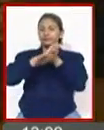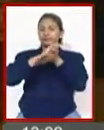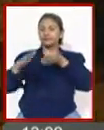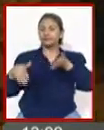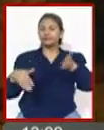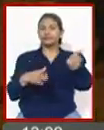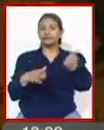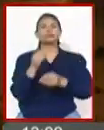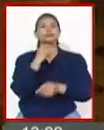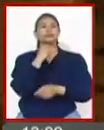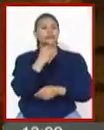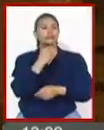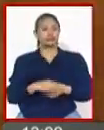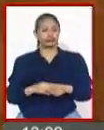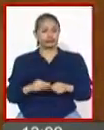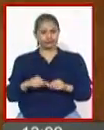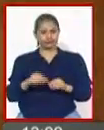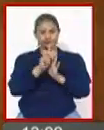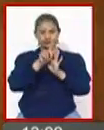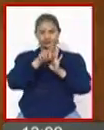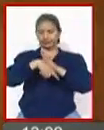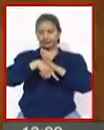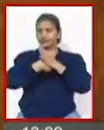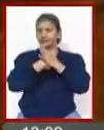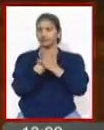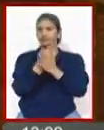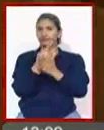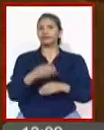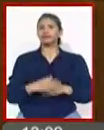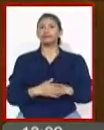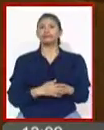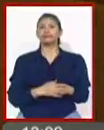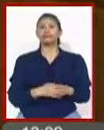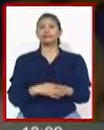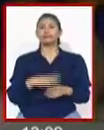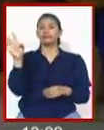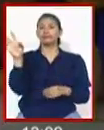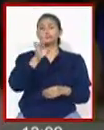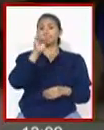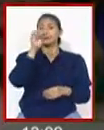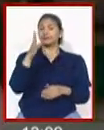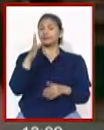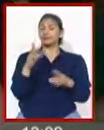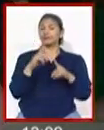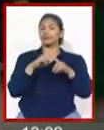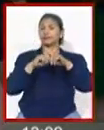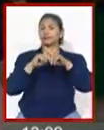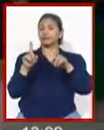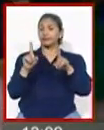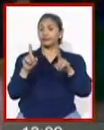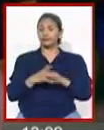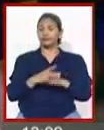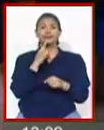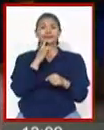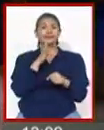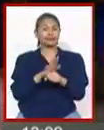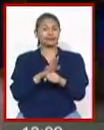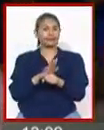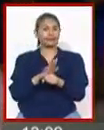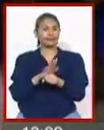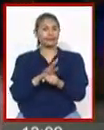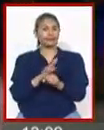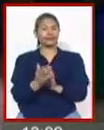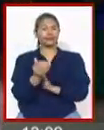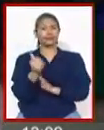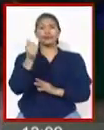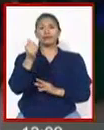Los mismos sostuvieron la medida por varias horas. Como policía boliviana no tenemos la prisión, pero sí nos hemos comprometido a hacer las gestiones ante la